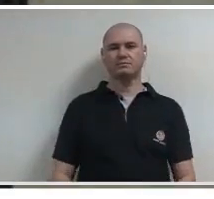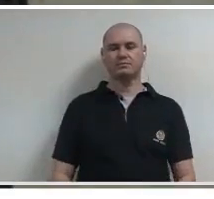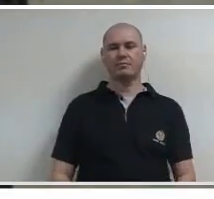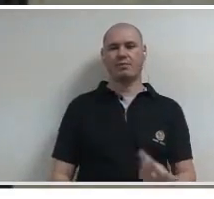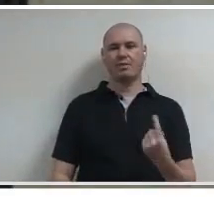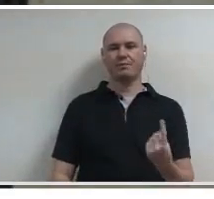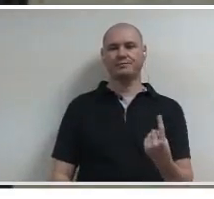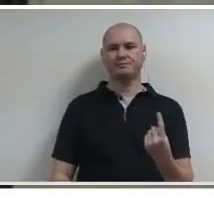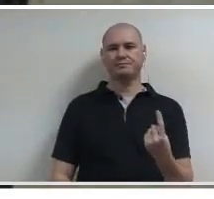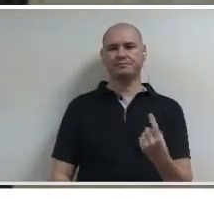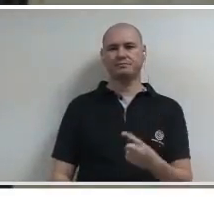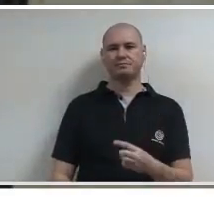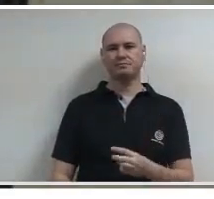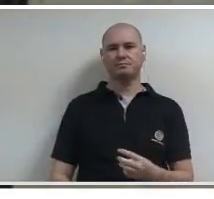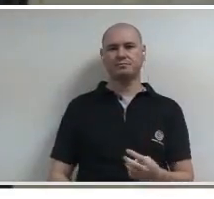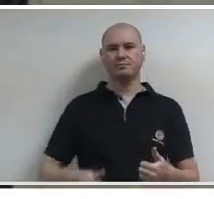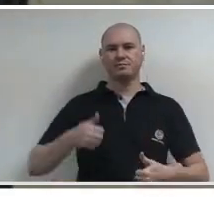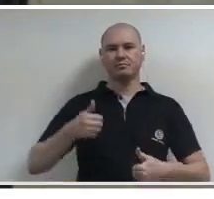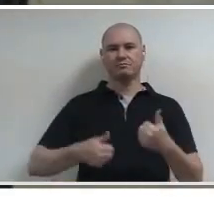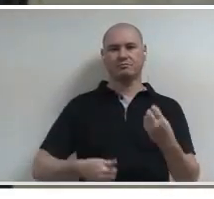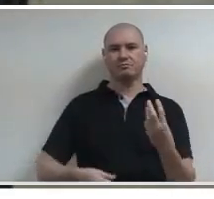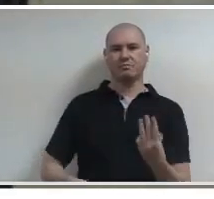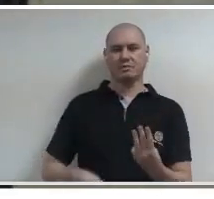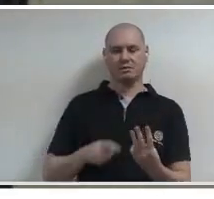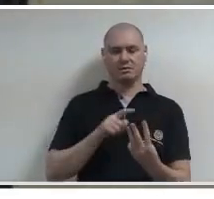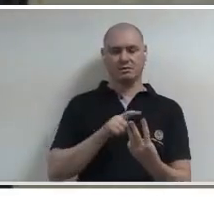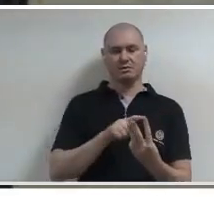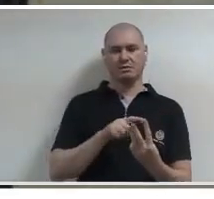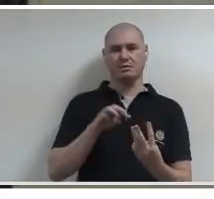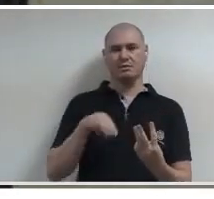Mucoy defensor público, oñeco TVO PB, terna número 1.